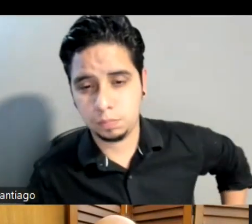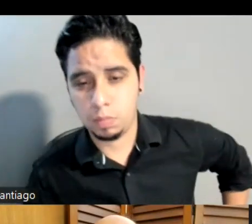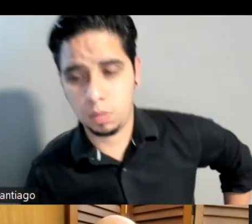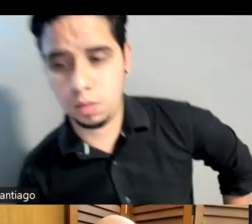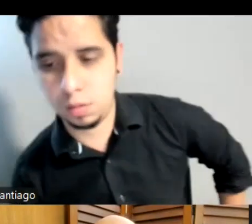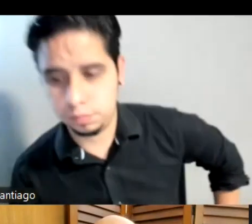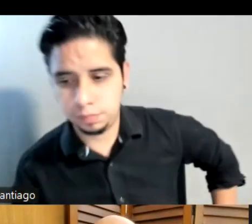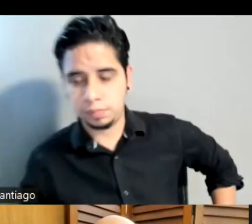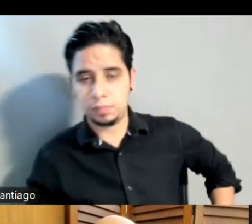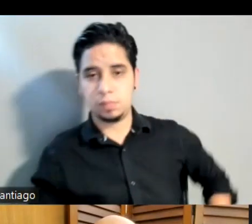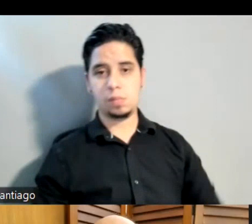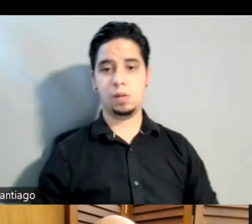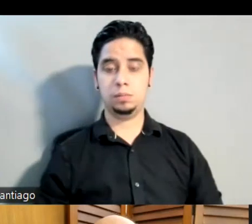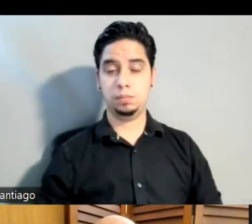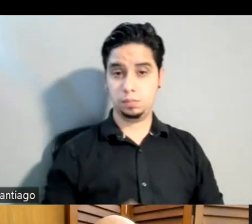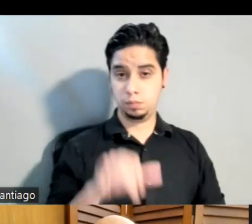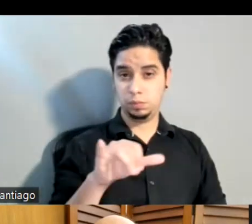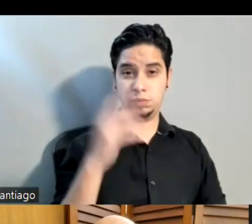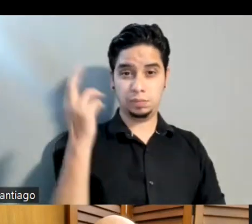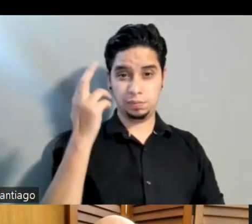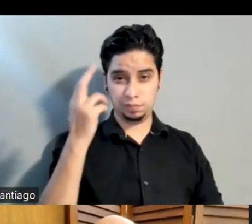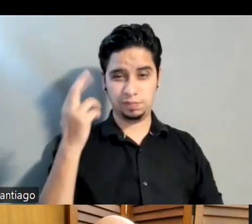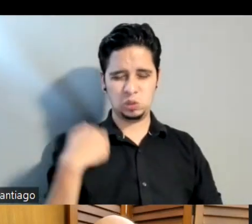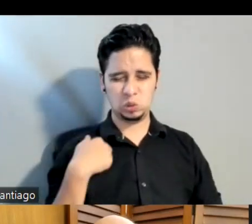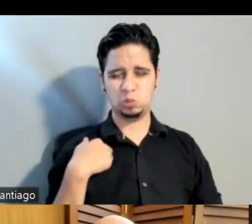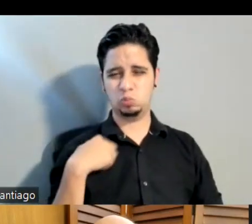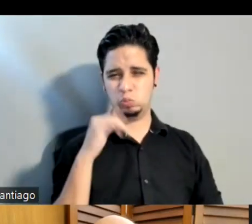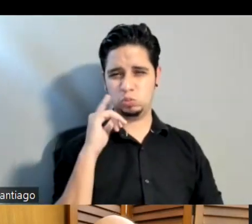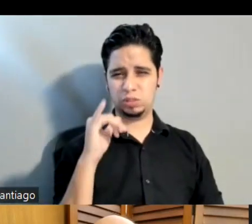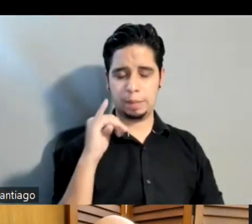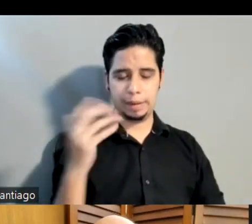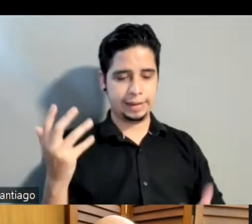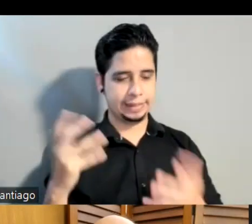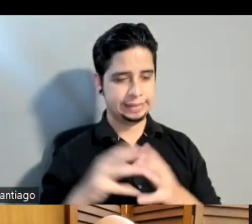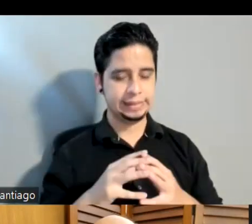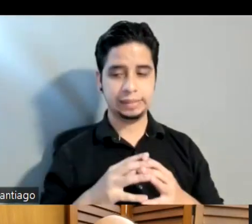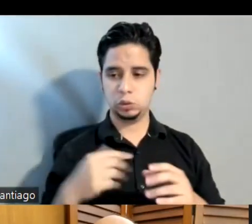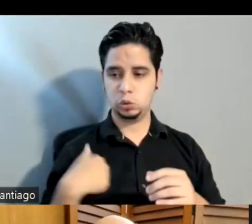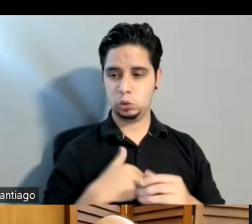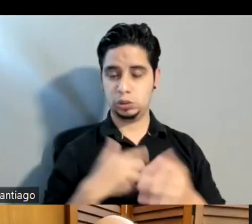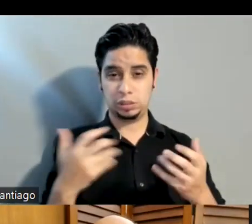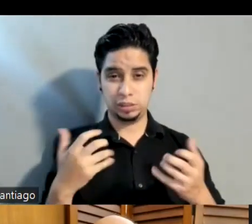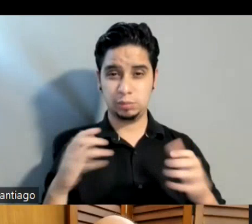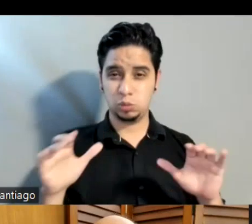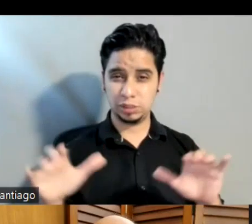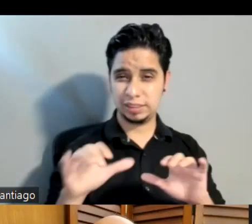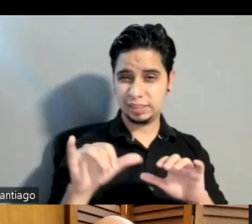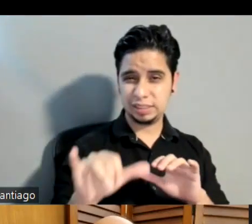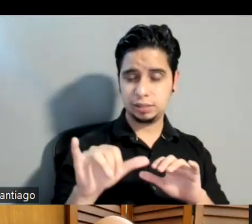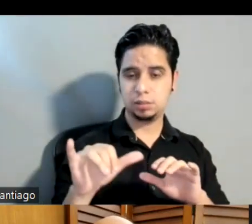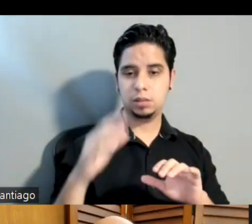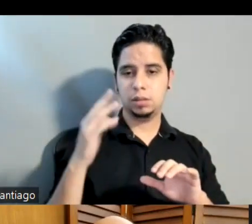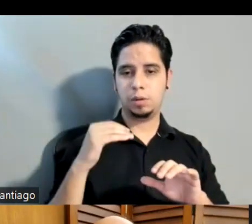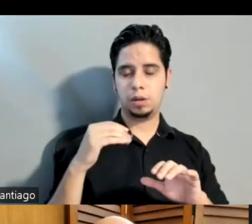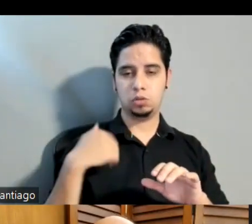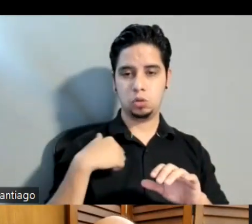Y por eso mismo también fue que un poco quisimos también un poco hacerla, porque también